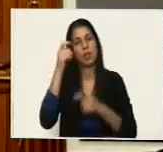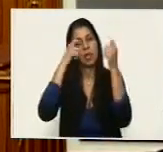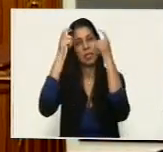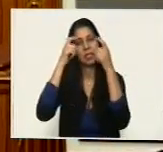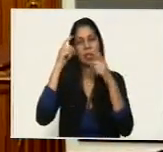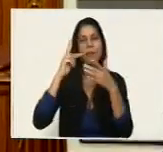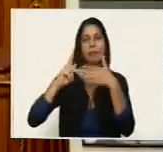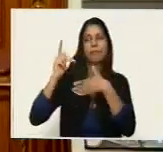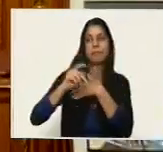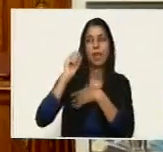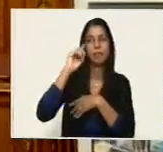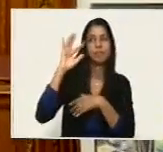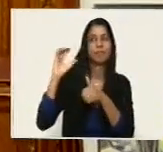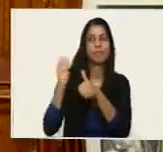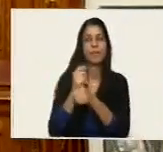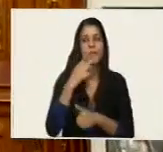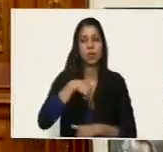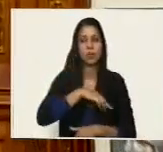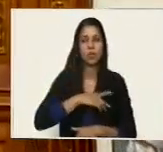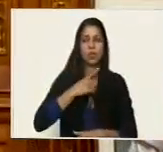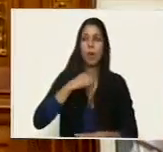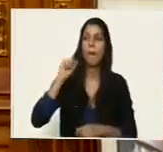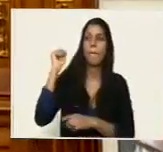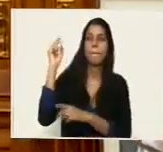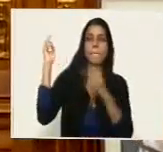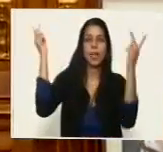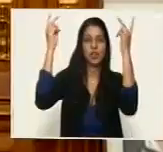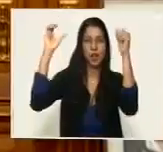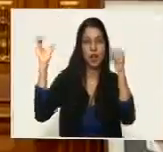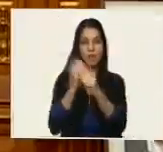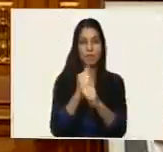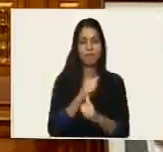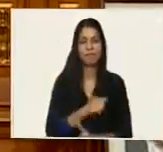de la eficiencia socialista. Venceremos.